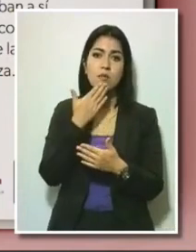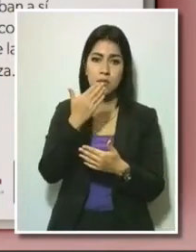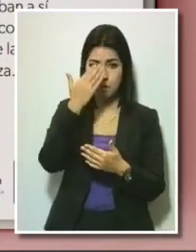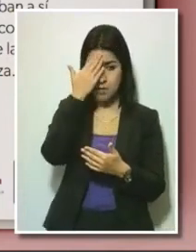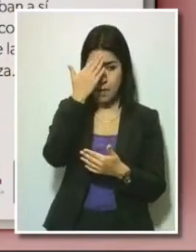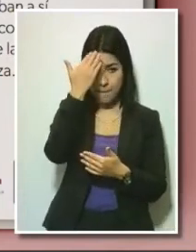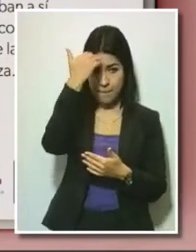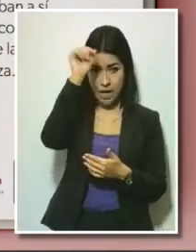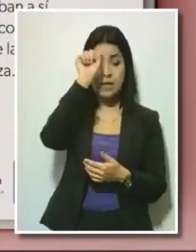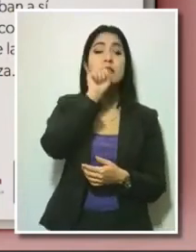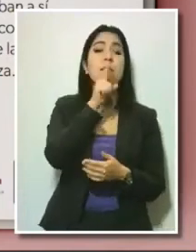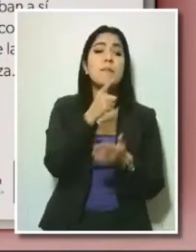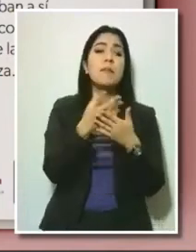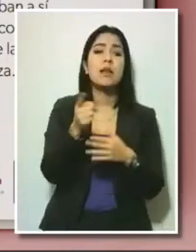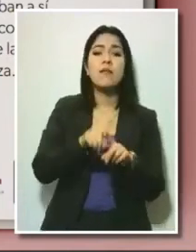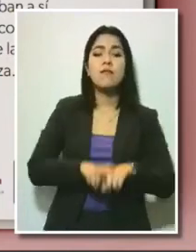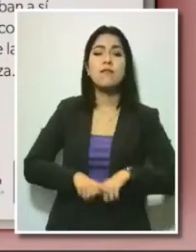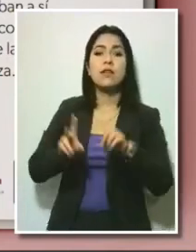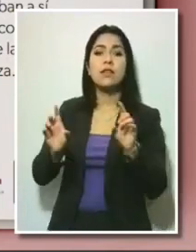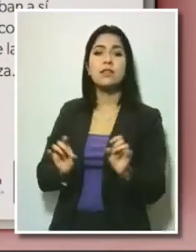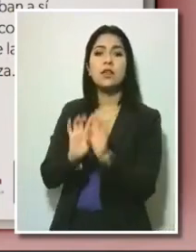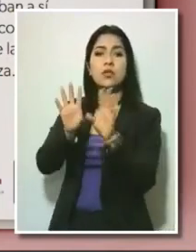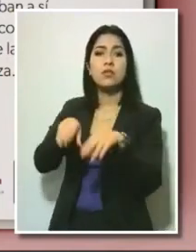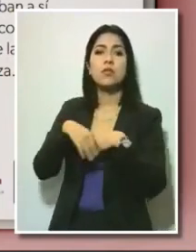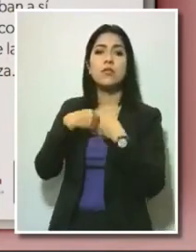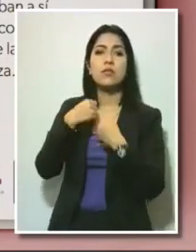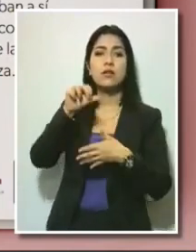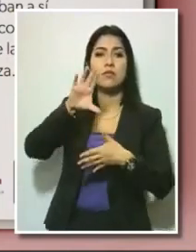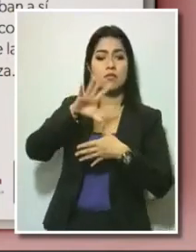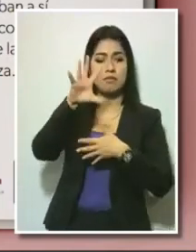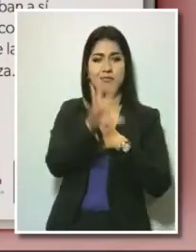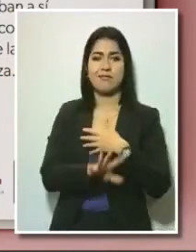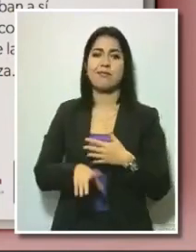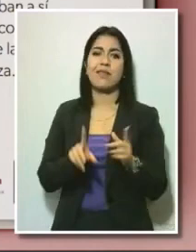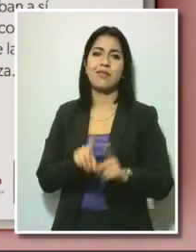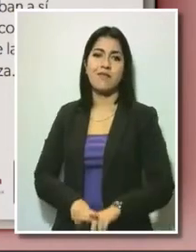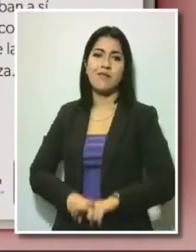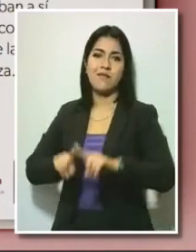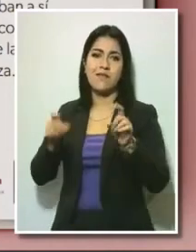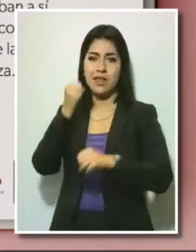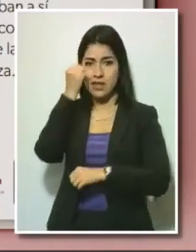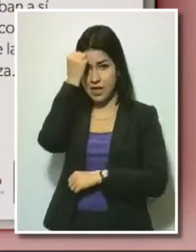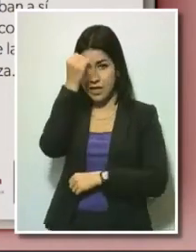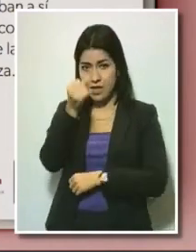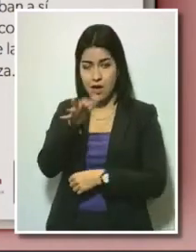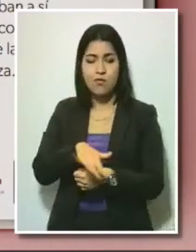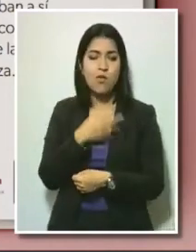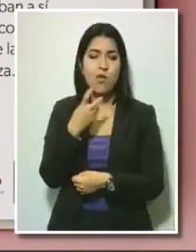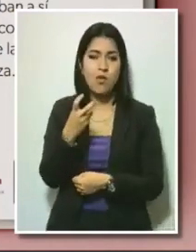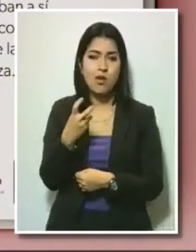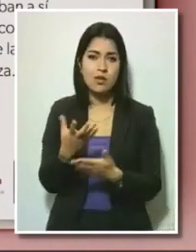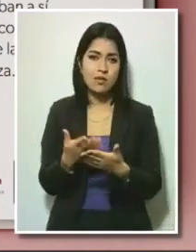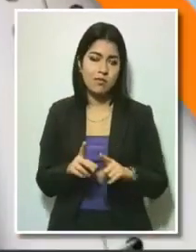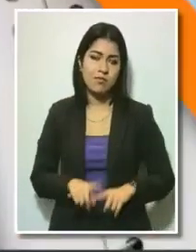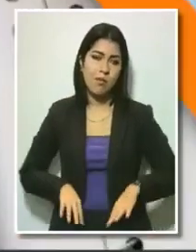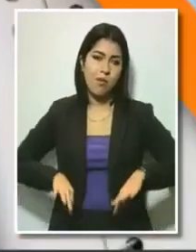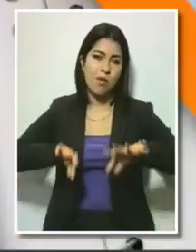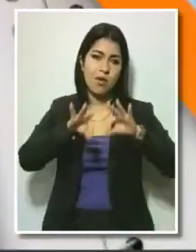formación latinoamericanista, y esta interpretación siempre será válida y siempre tiene cabida en todo texto. ¿La que